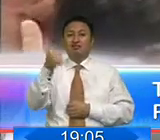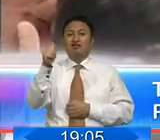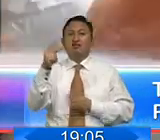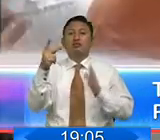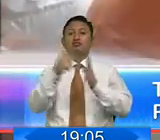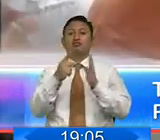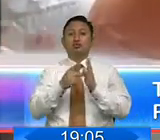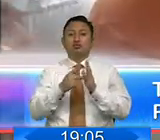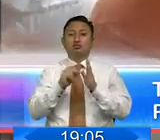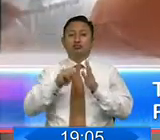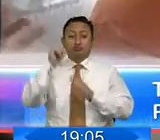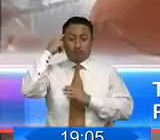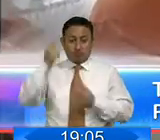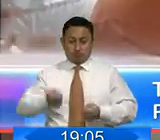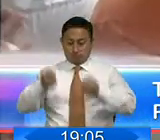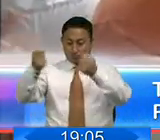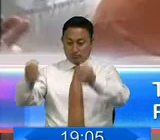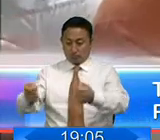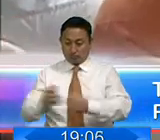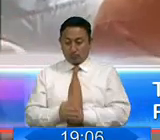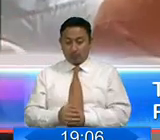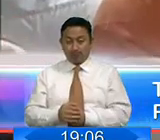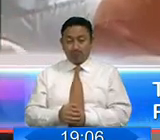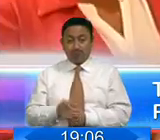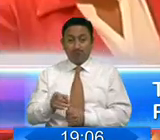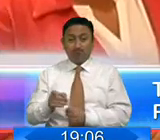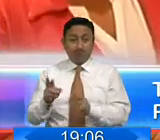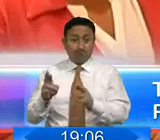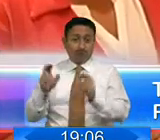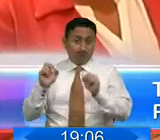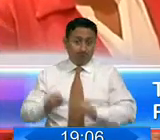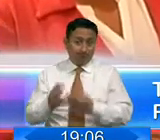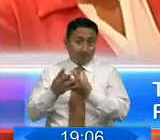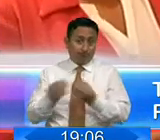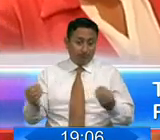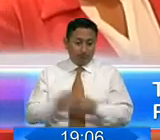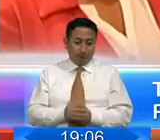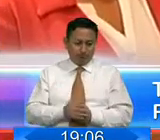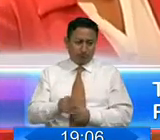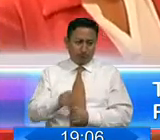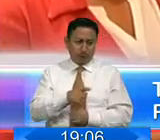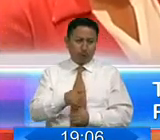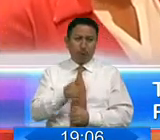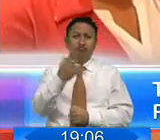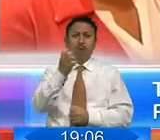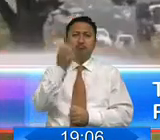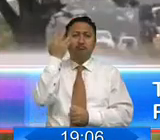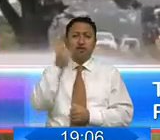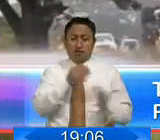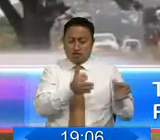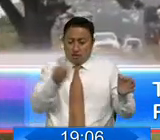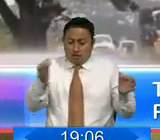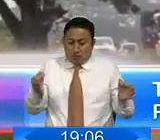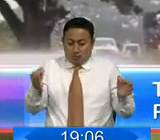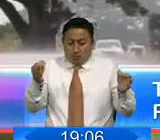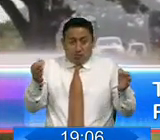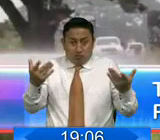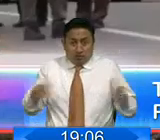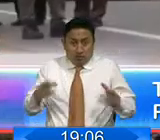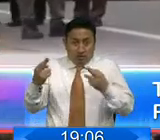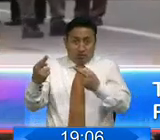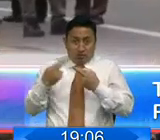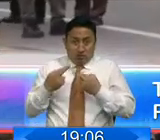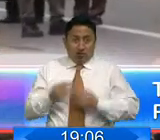planteados al gobierno, así que esperan solución. Consideran que 15 días son suficientes para recibir una